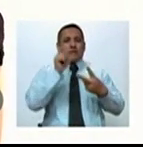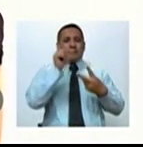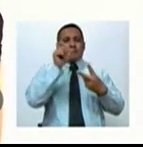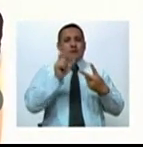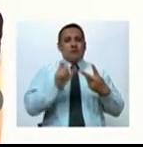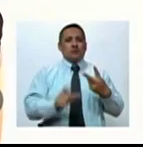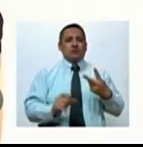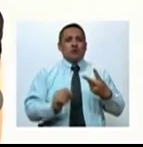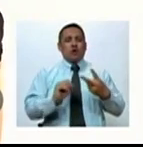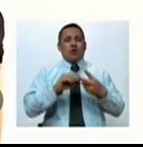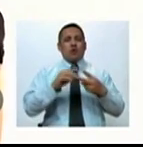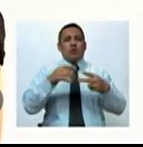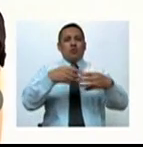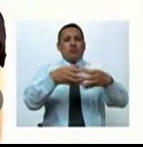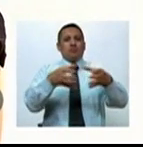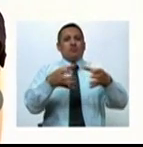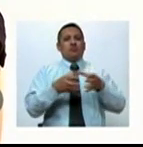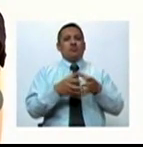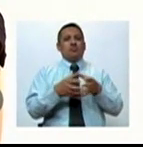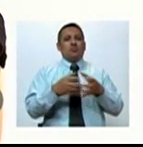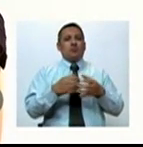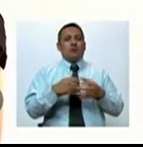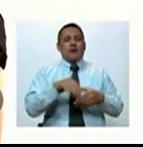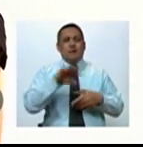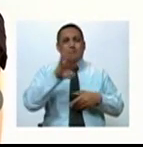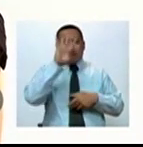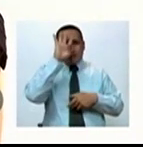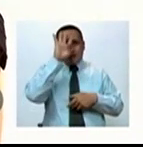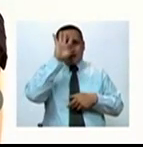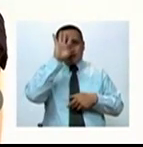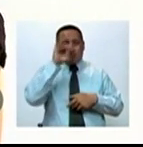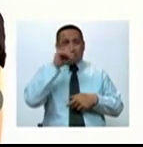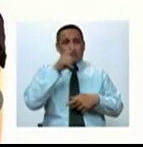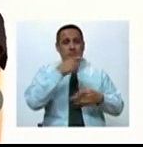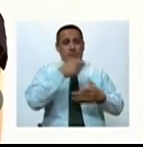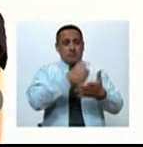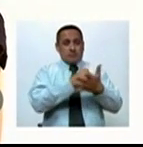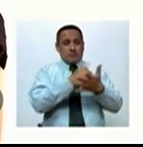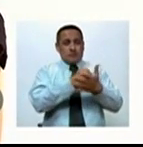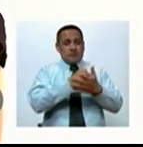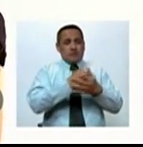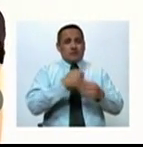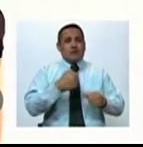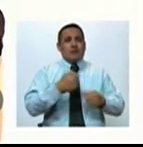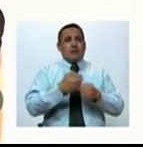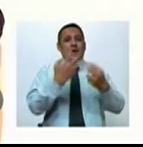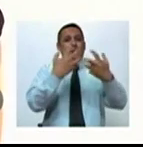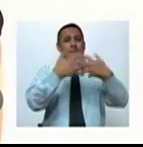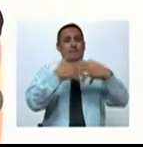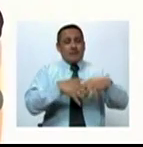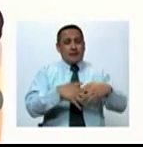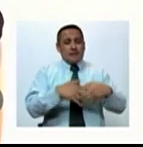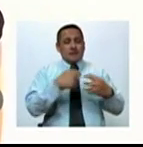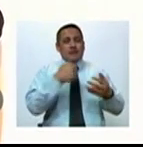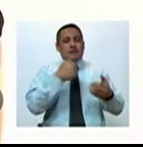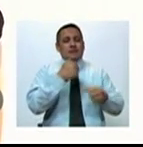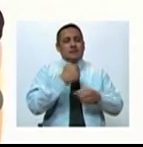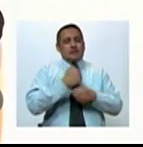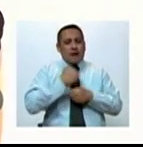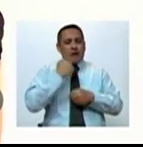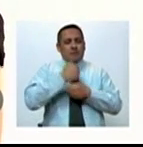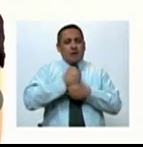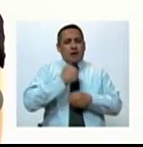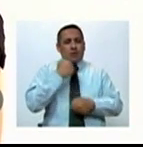empleador. Y en estos casos, el trabajo que uno realiza es